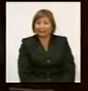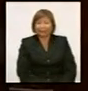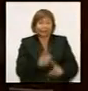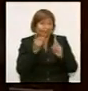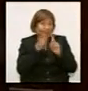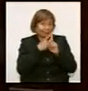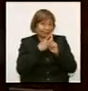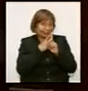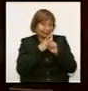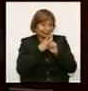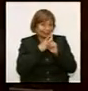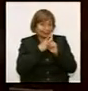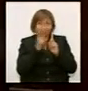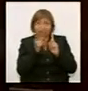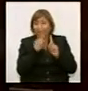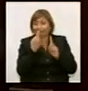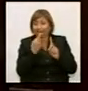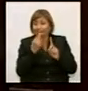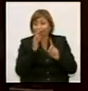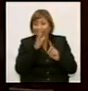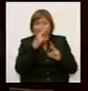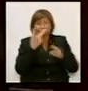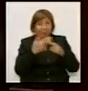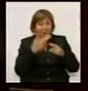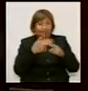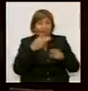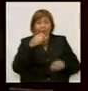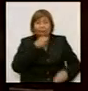primero, Haya es un hombre viejo